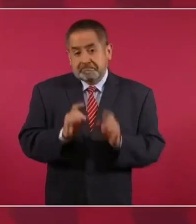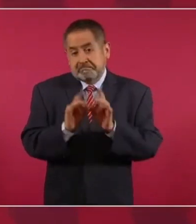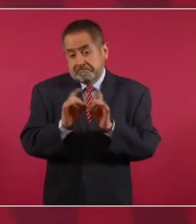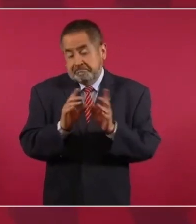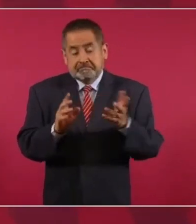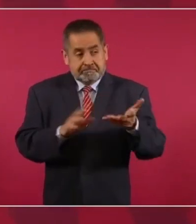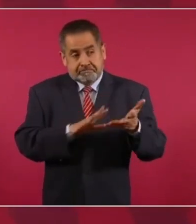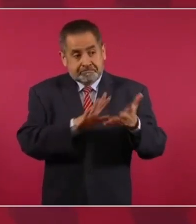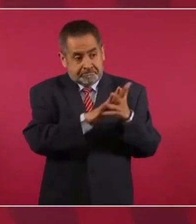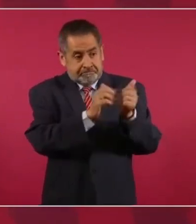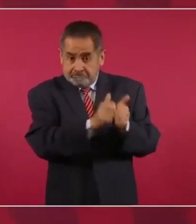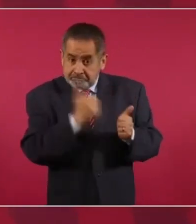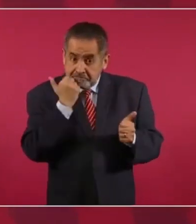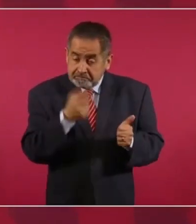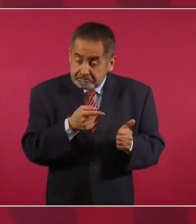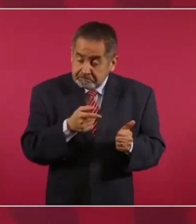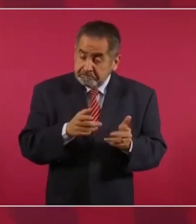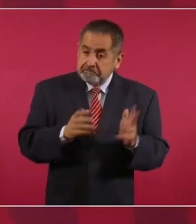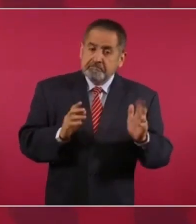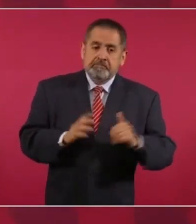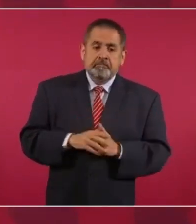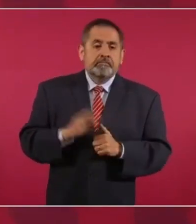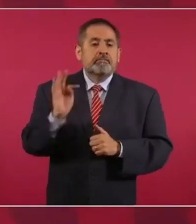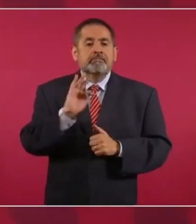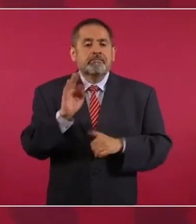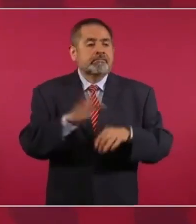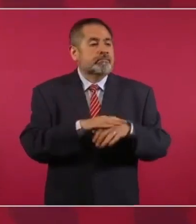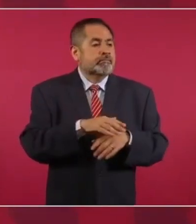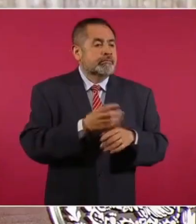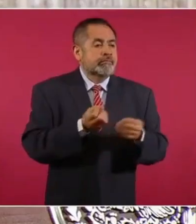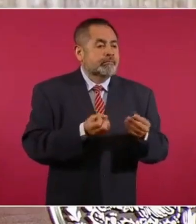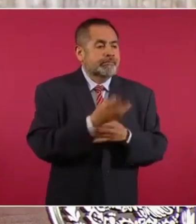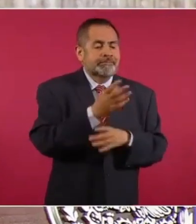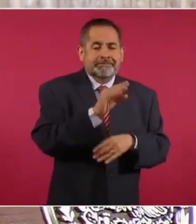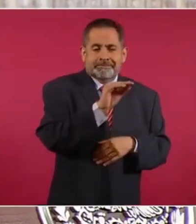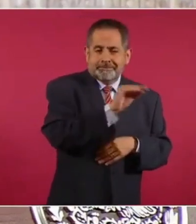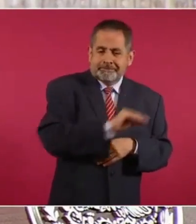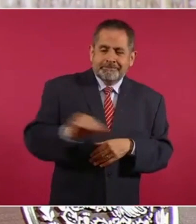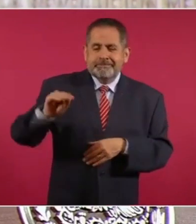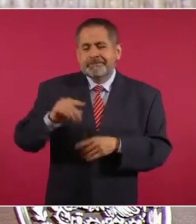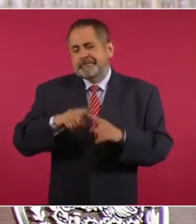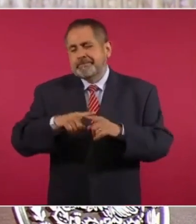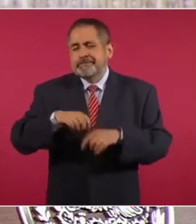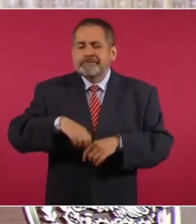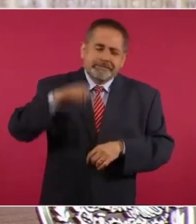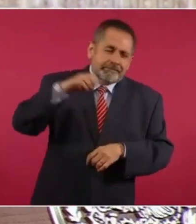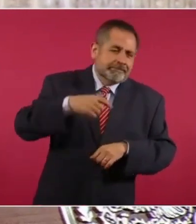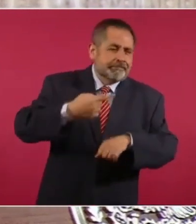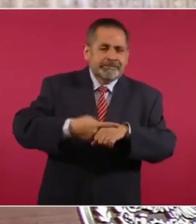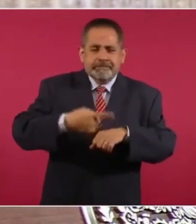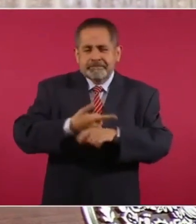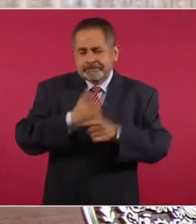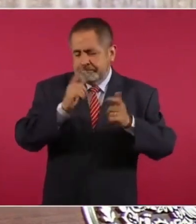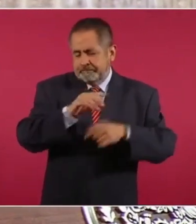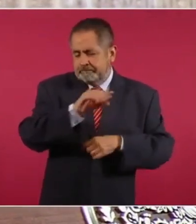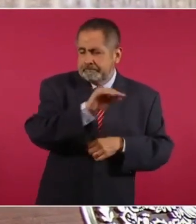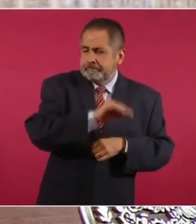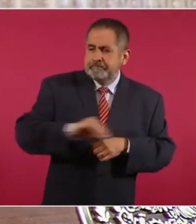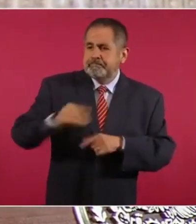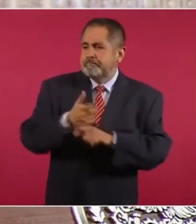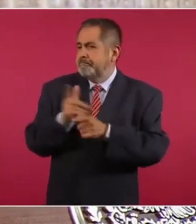sucede, de que pueden salir por edad, por enfermedad,